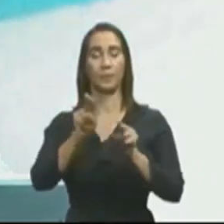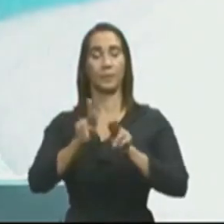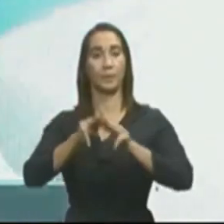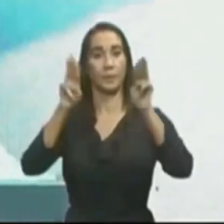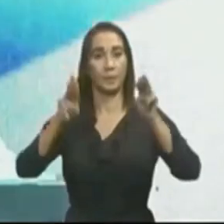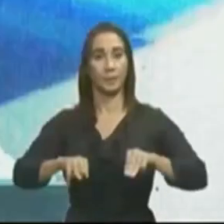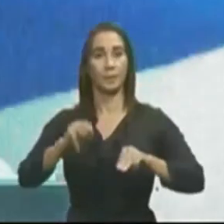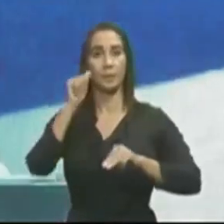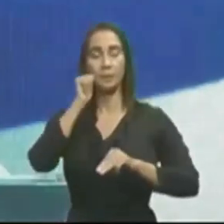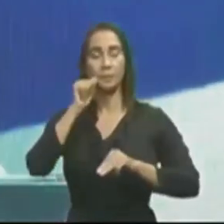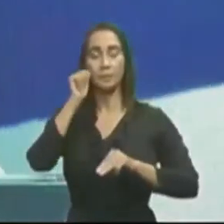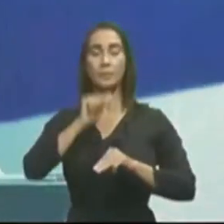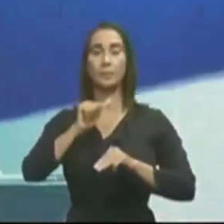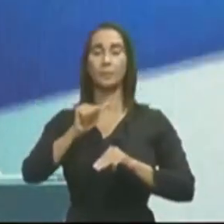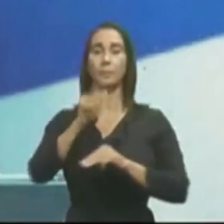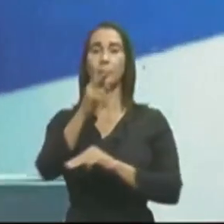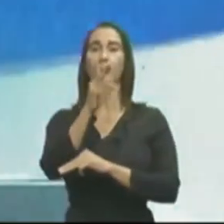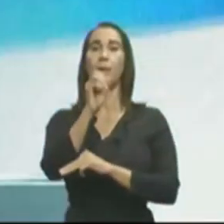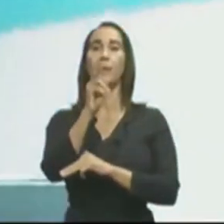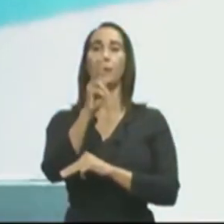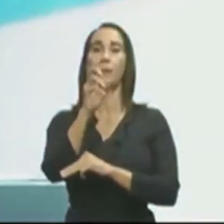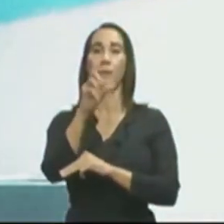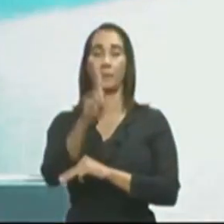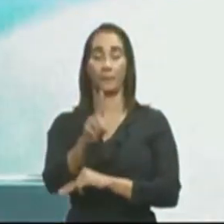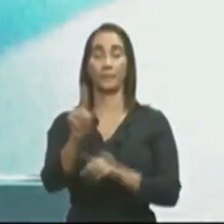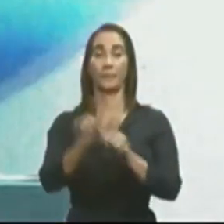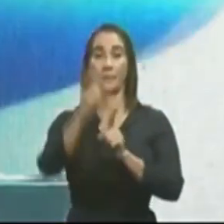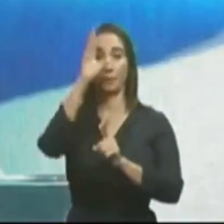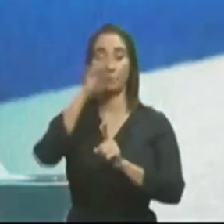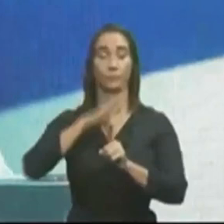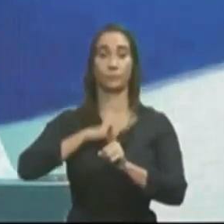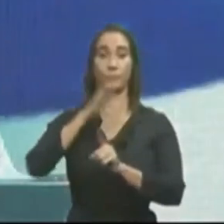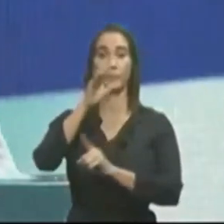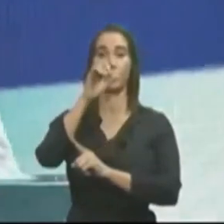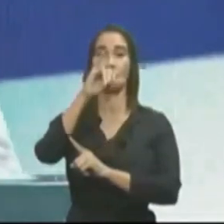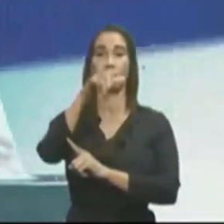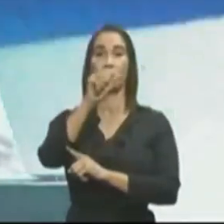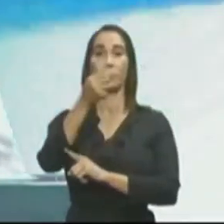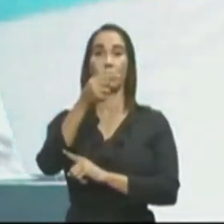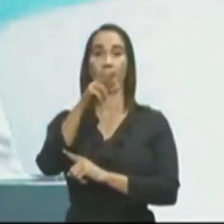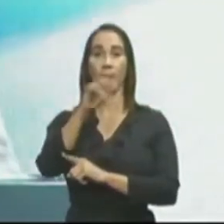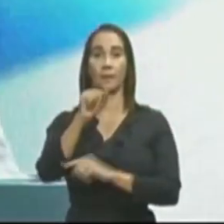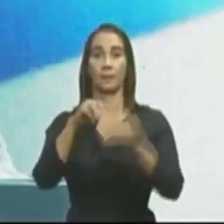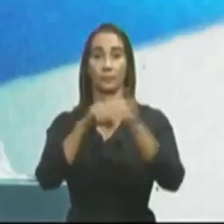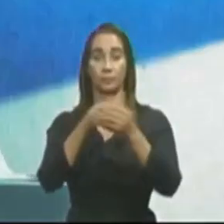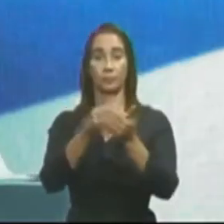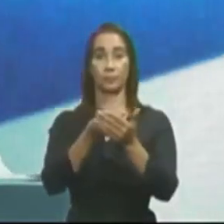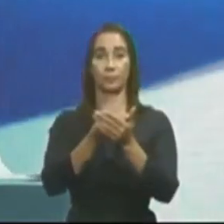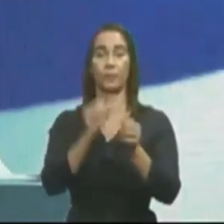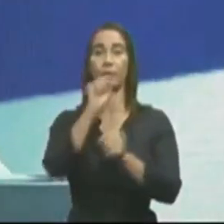Jiménez, Pavel Isa, señor Henry Sadalá, tesorero de la Seguridad Social, Pepe